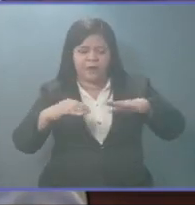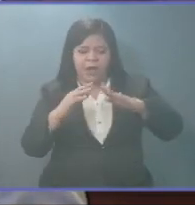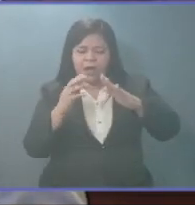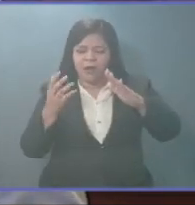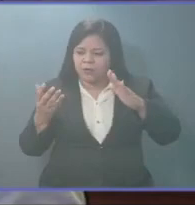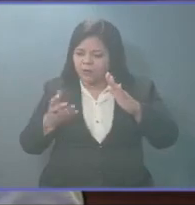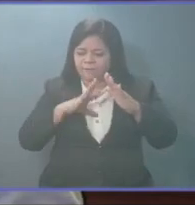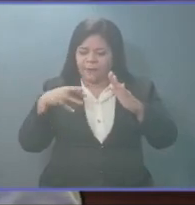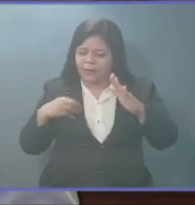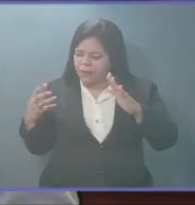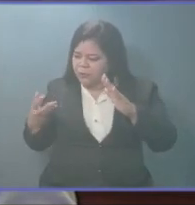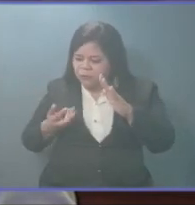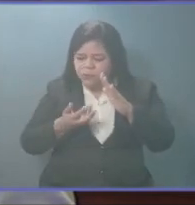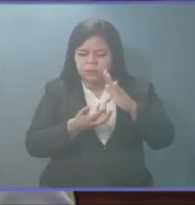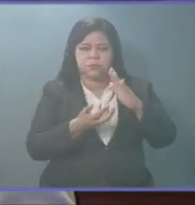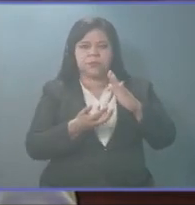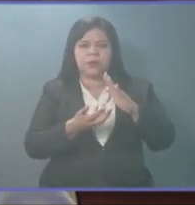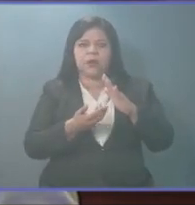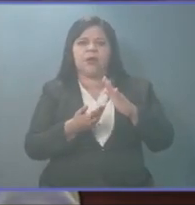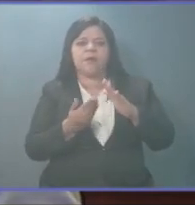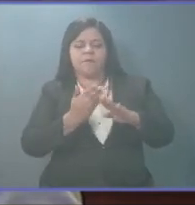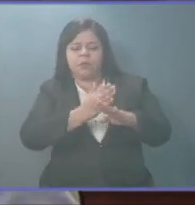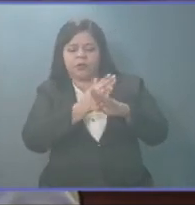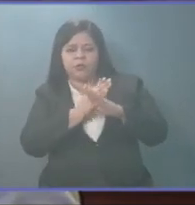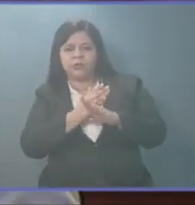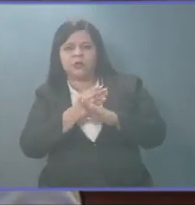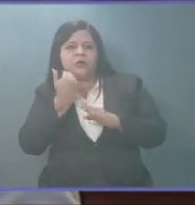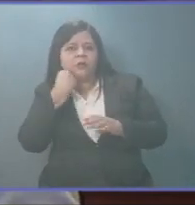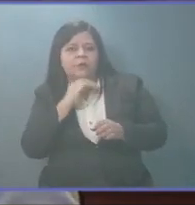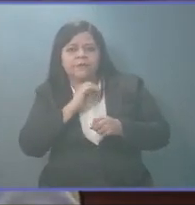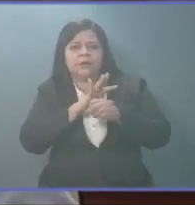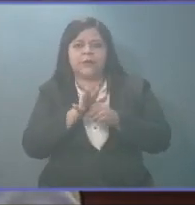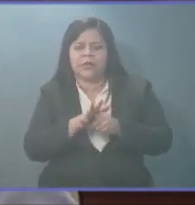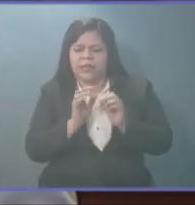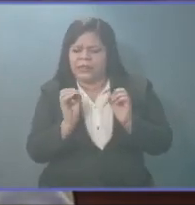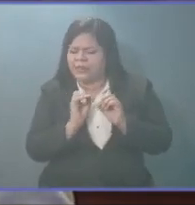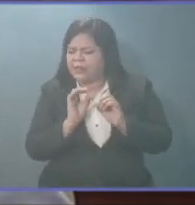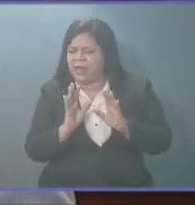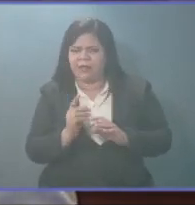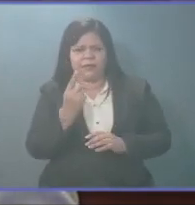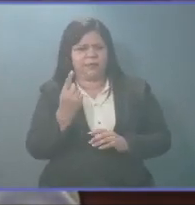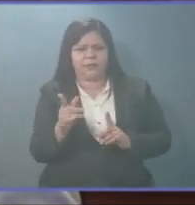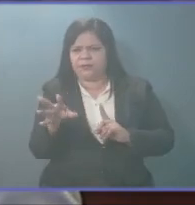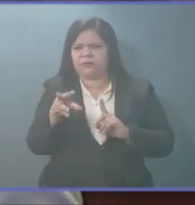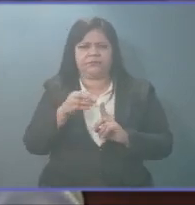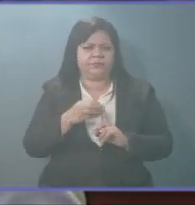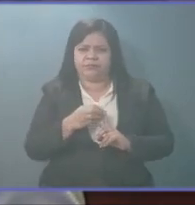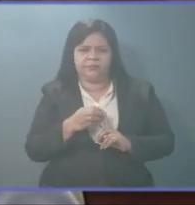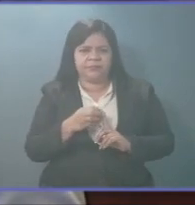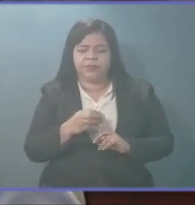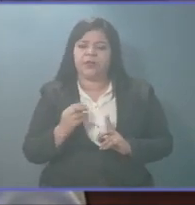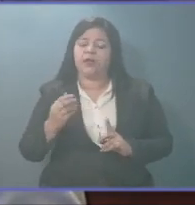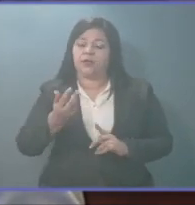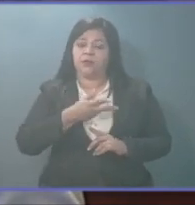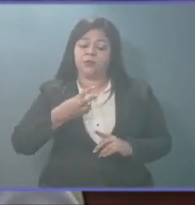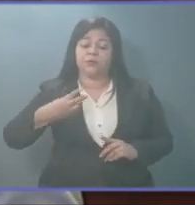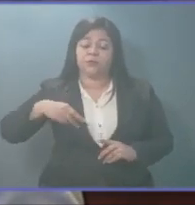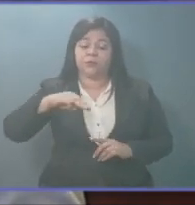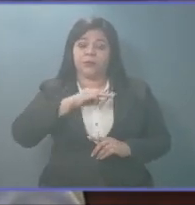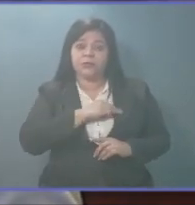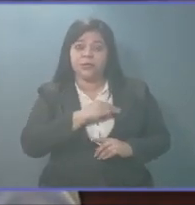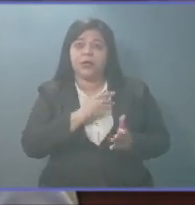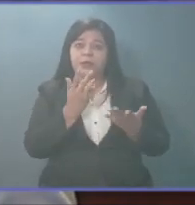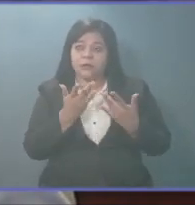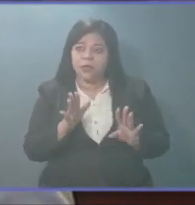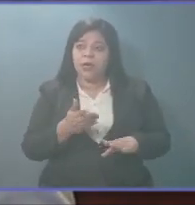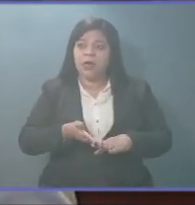ellos también los protegimos del COVID-19 y no se reportó ningún contagio. Nuestro ministerio lidera por